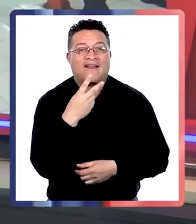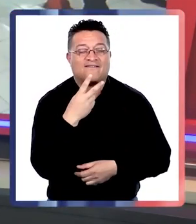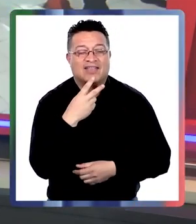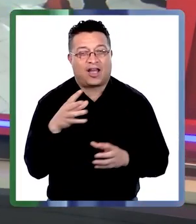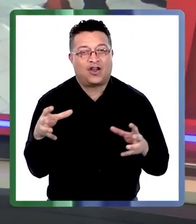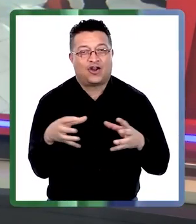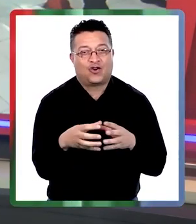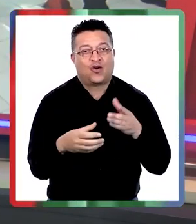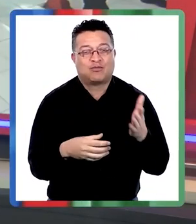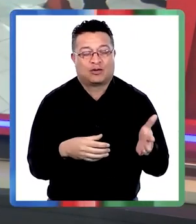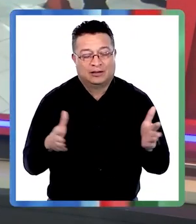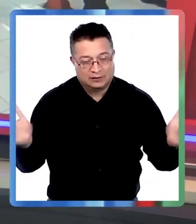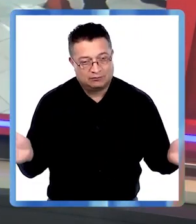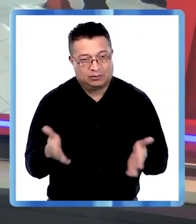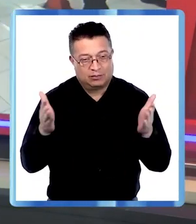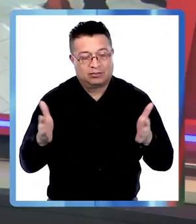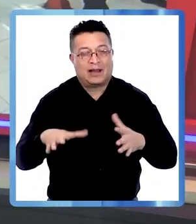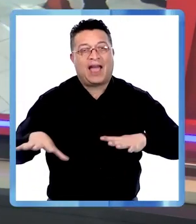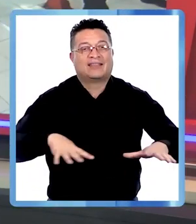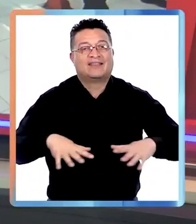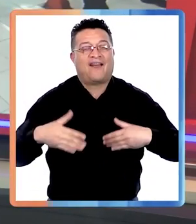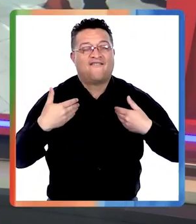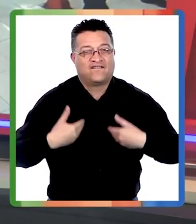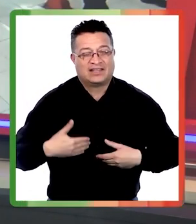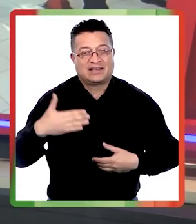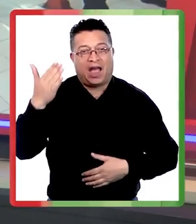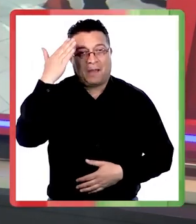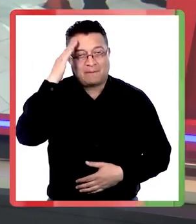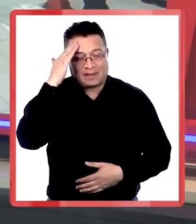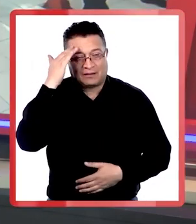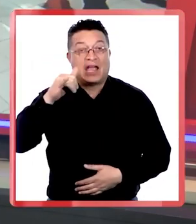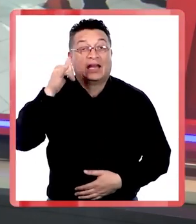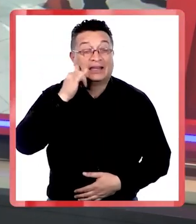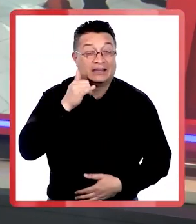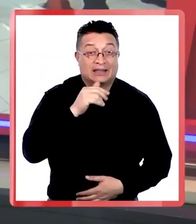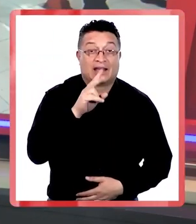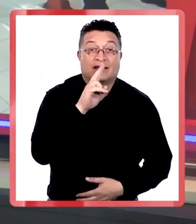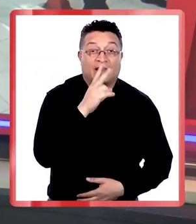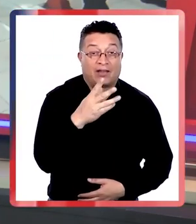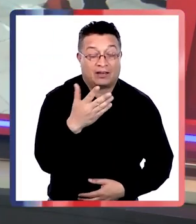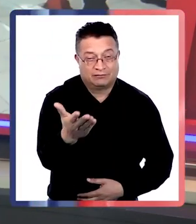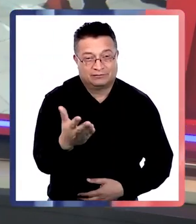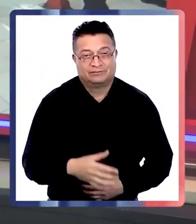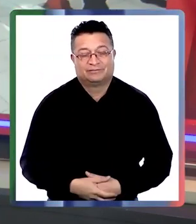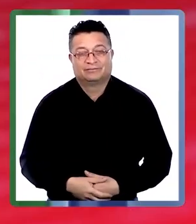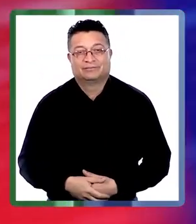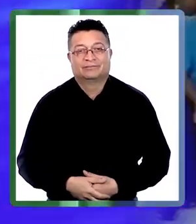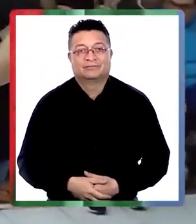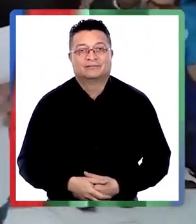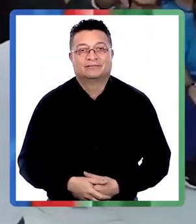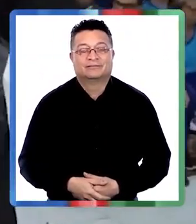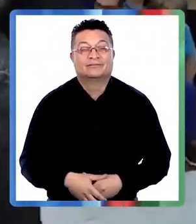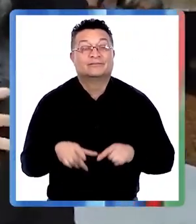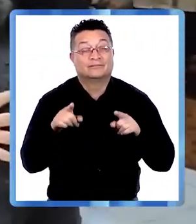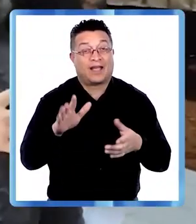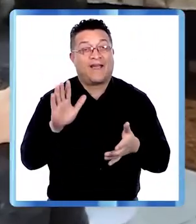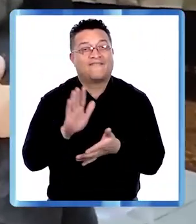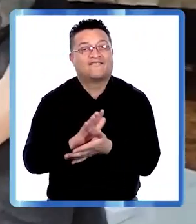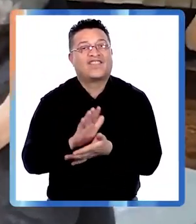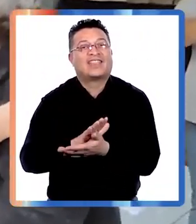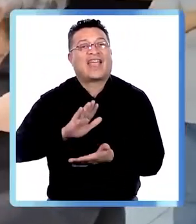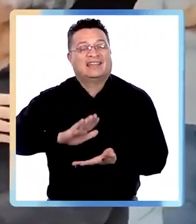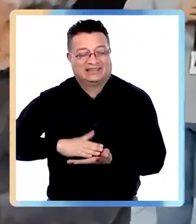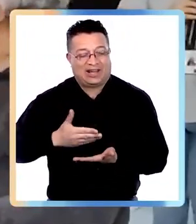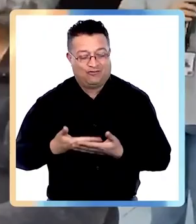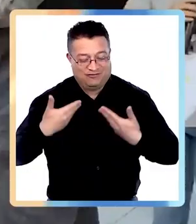calidad de vida de este grupo etario, incentivando la actividad física y mental. Iquique Televisión nos cuenta. Una